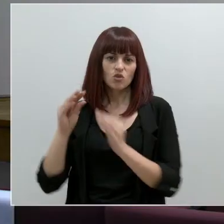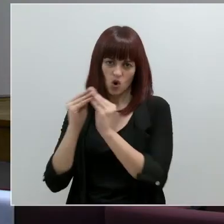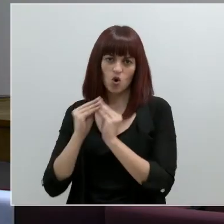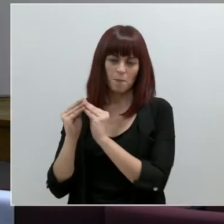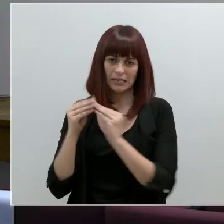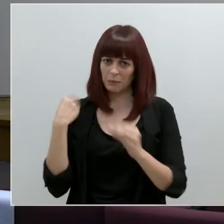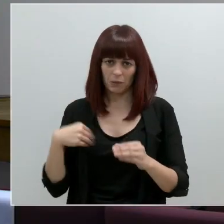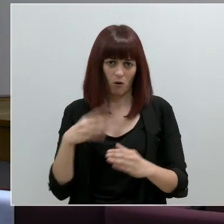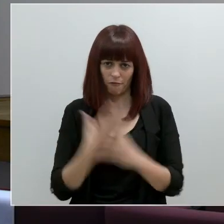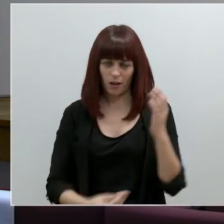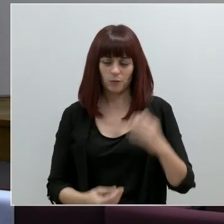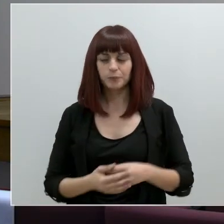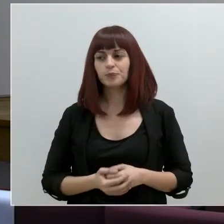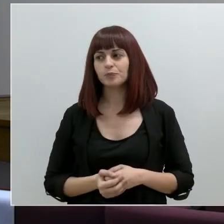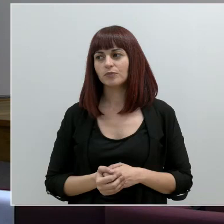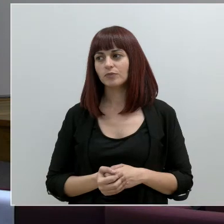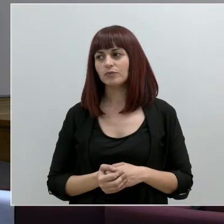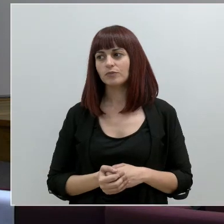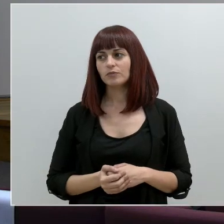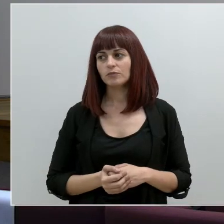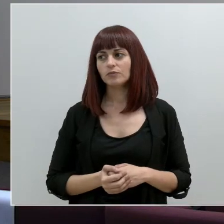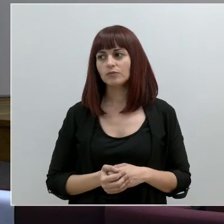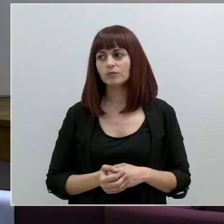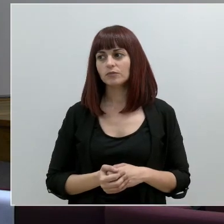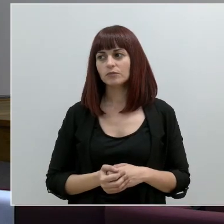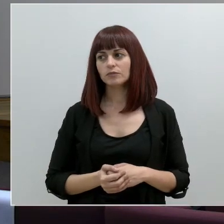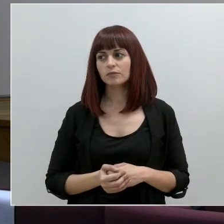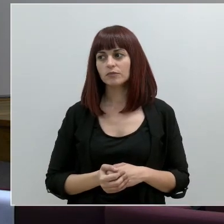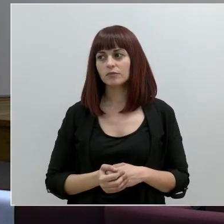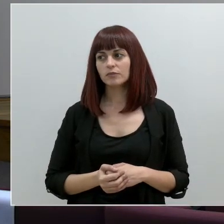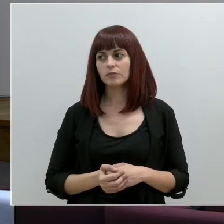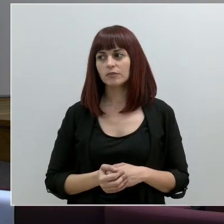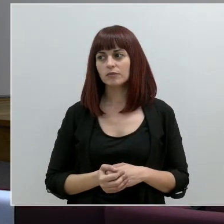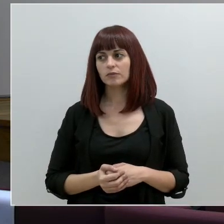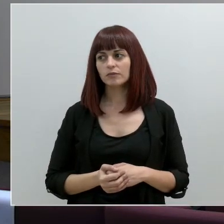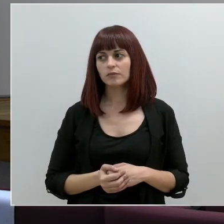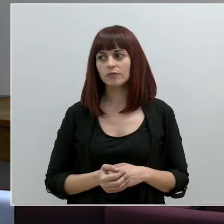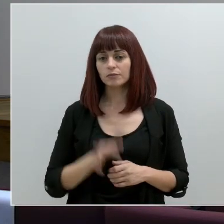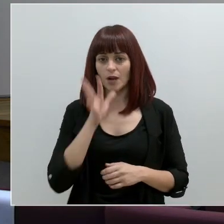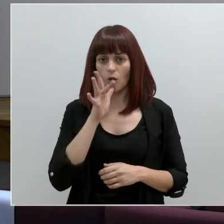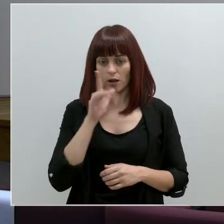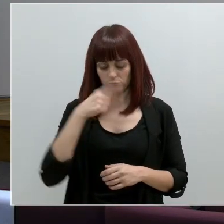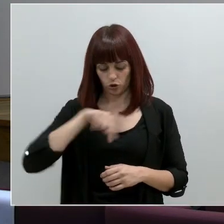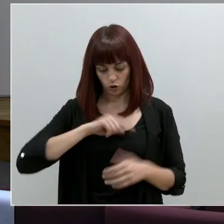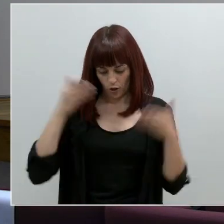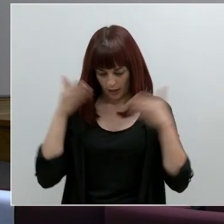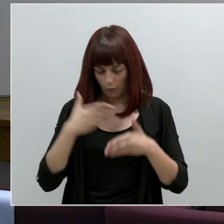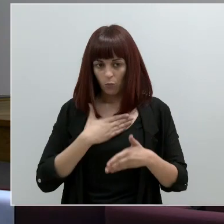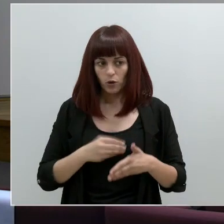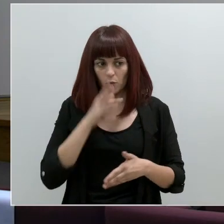Sí, siendo eso así, pero conciñéndonos a nosotros, aquí estamos en Murcia,